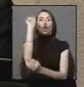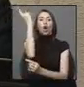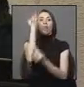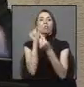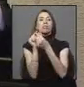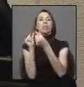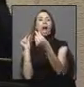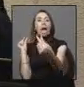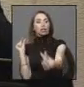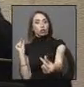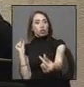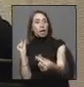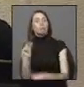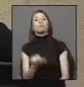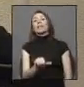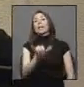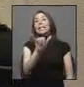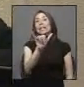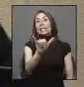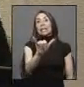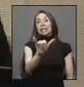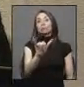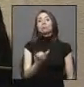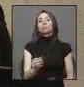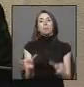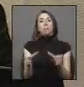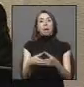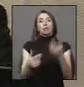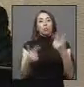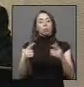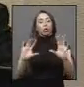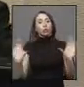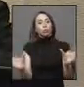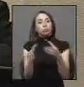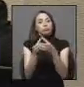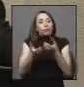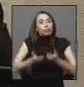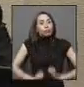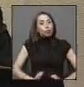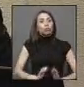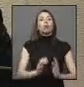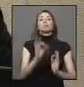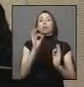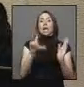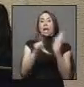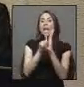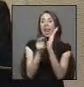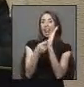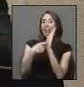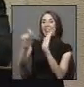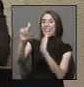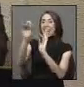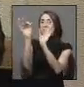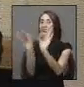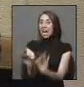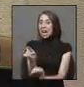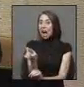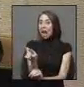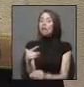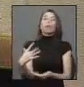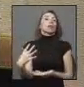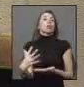y se debía constituir un partido y era legalizado como tal cuando se